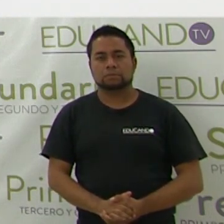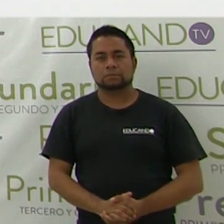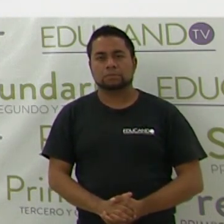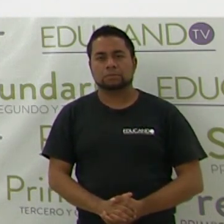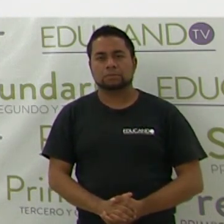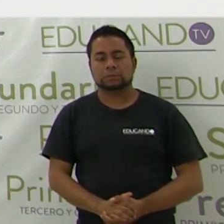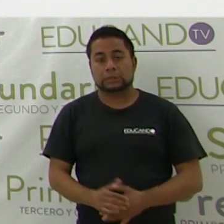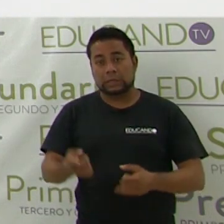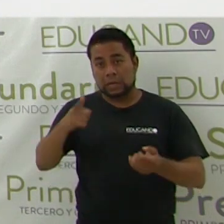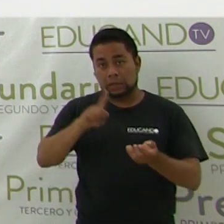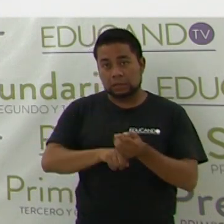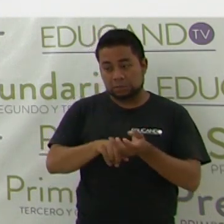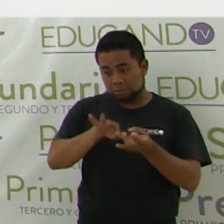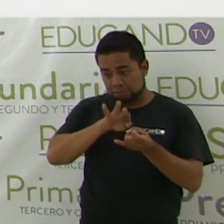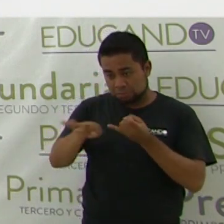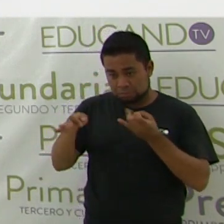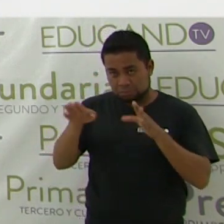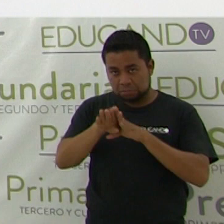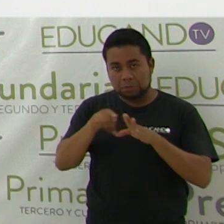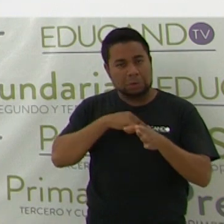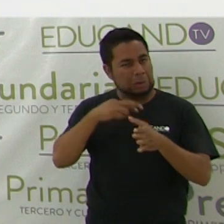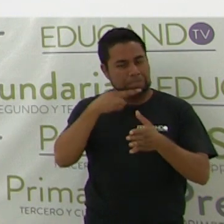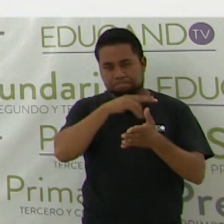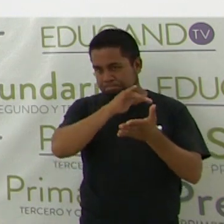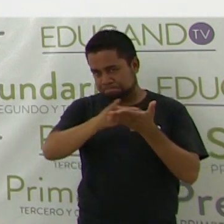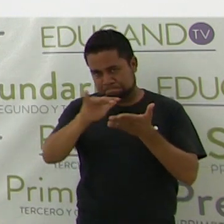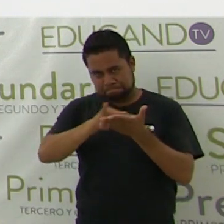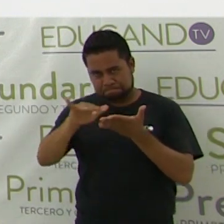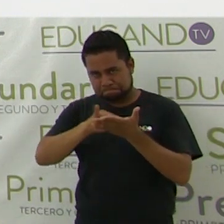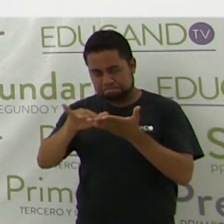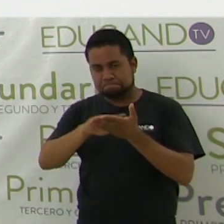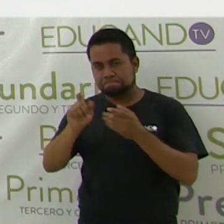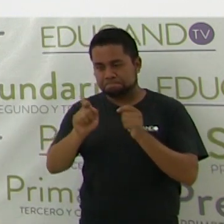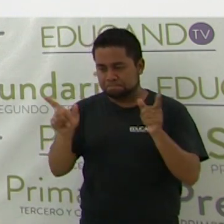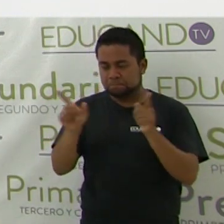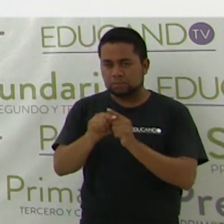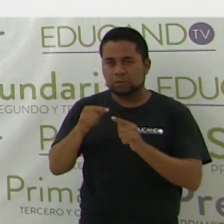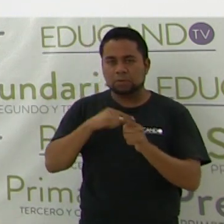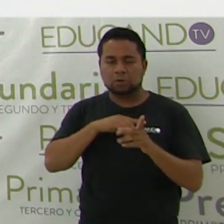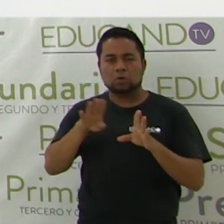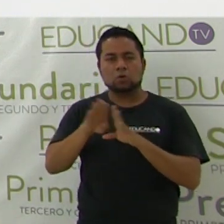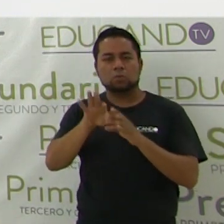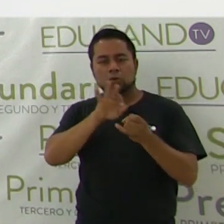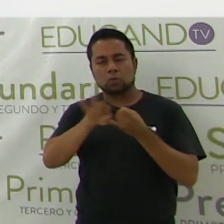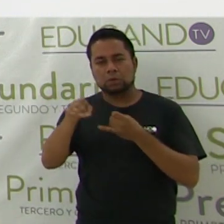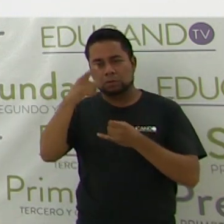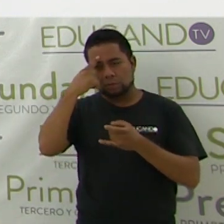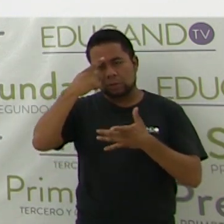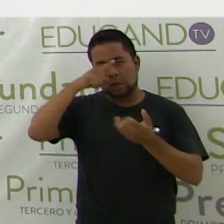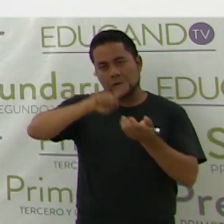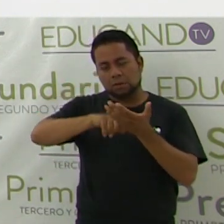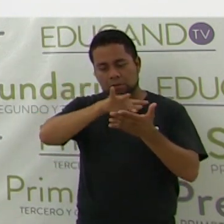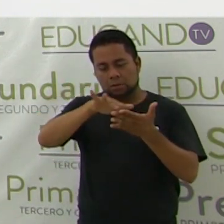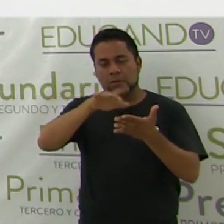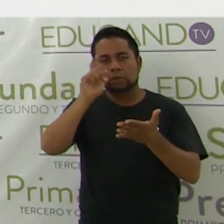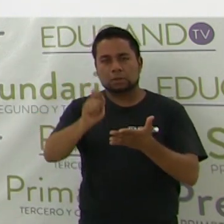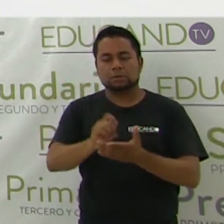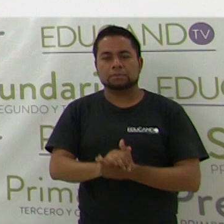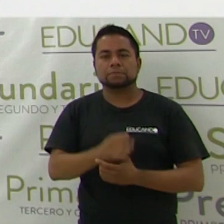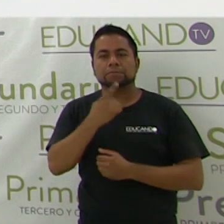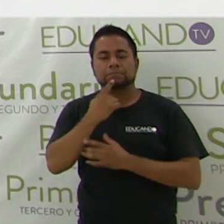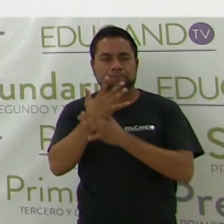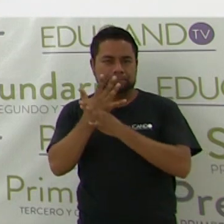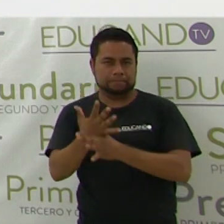En esta conclusión les voy a leer rápidamente la conclusión a la que yo llegué en mi texto.